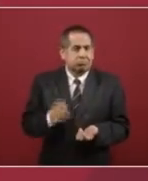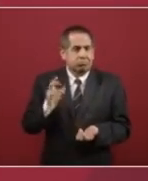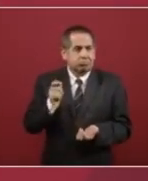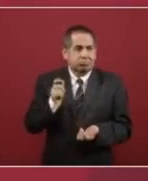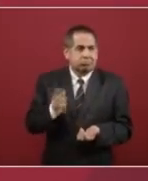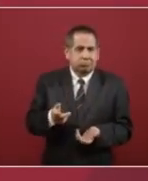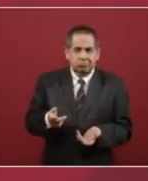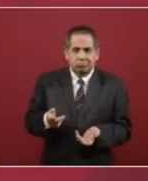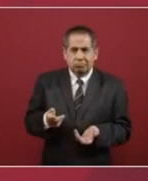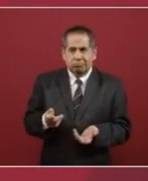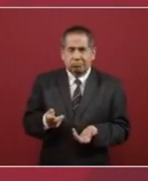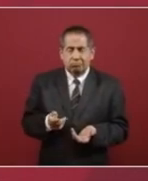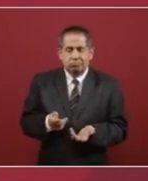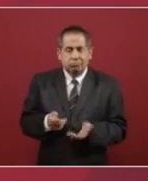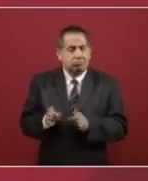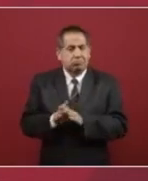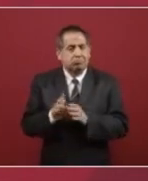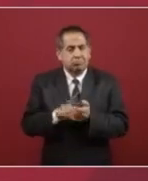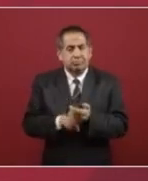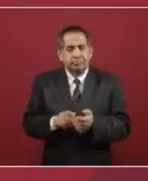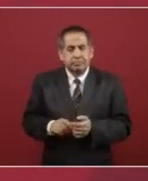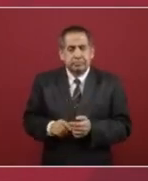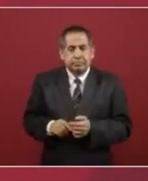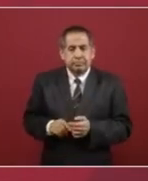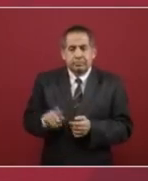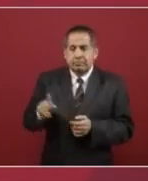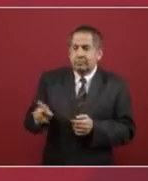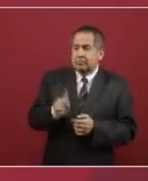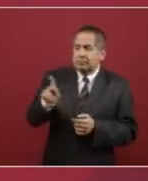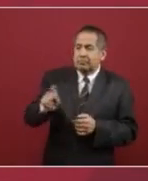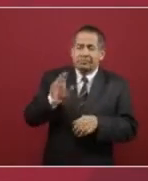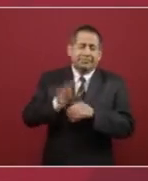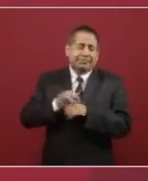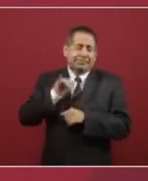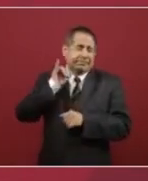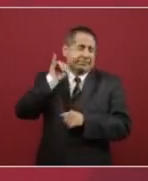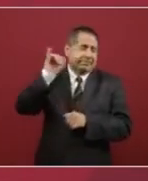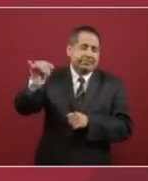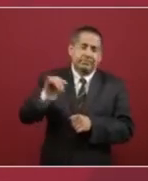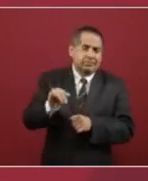hablando de el pueblo más apartado de Oaxaca.